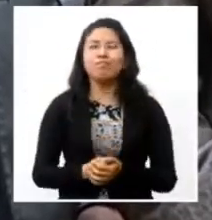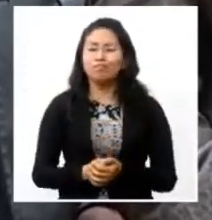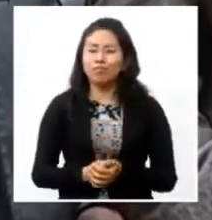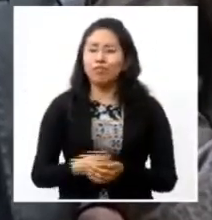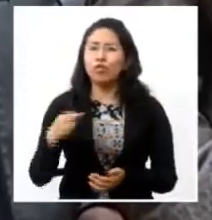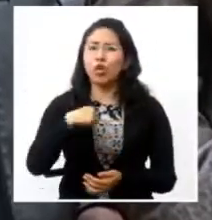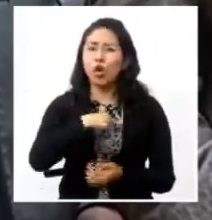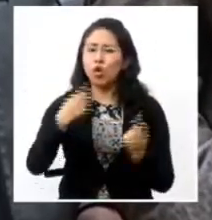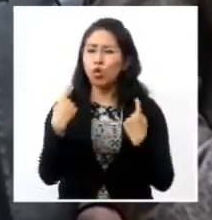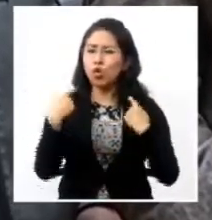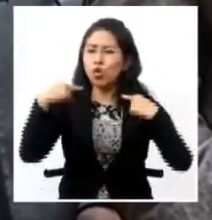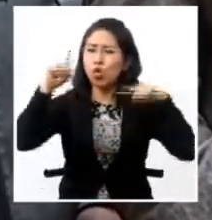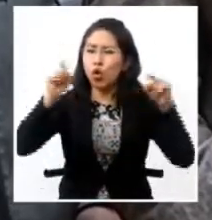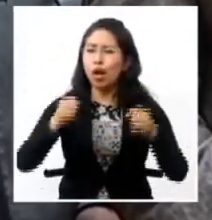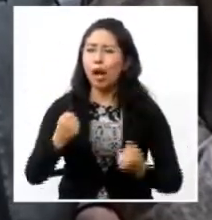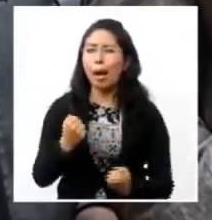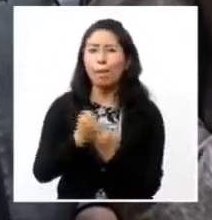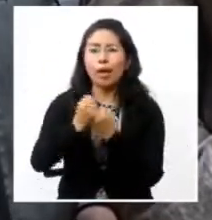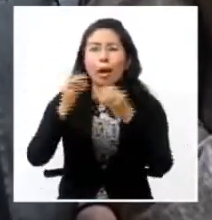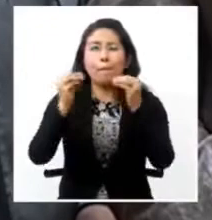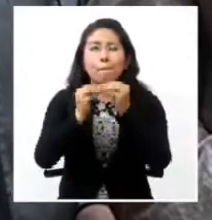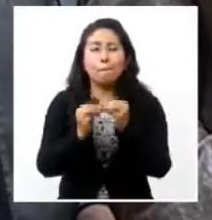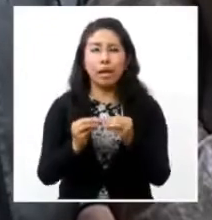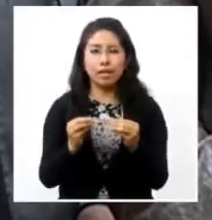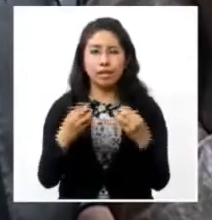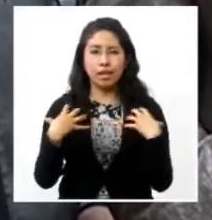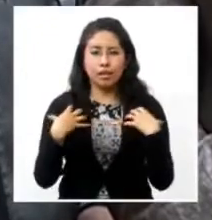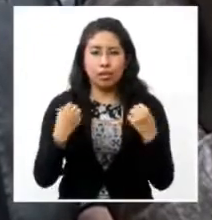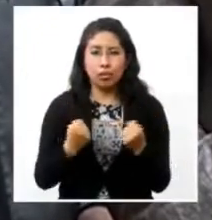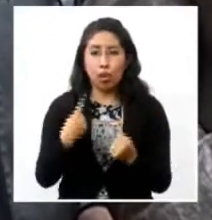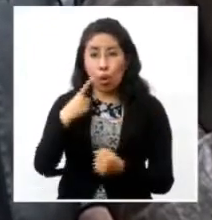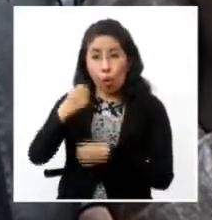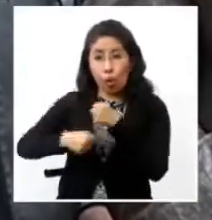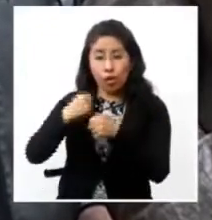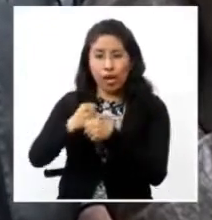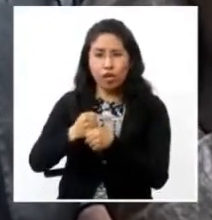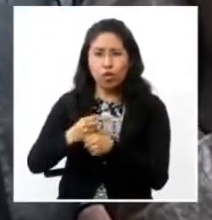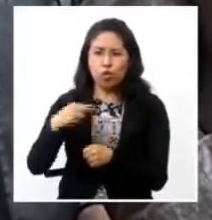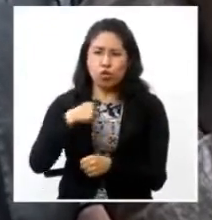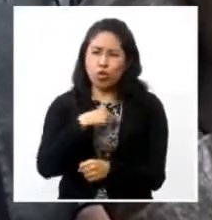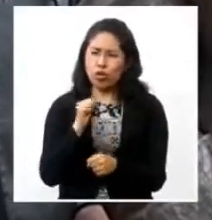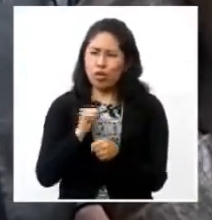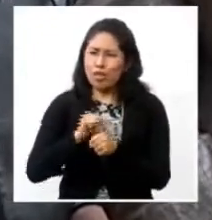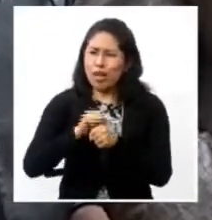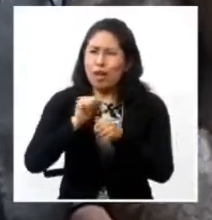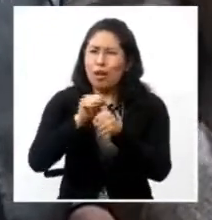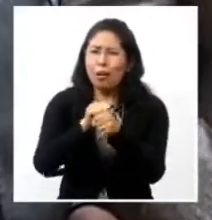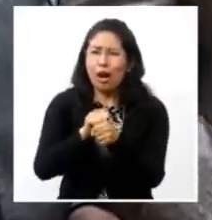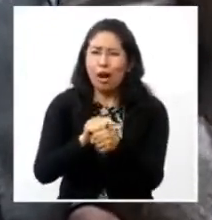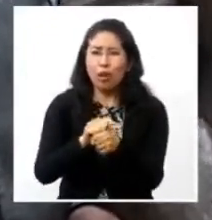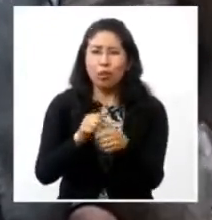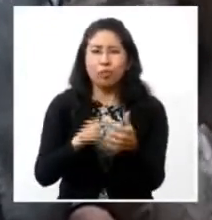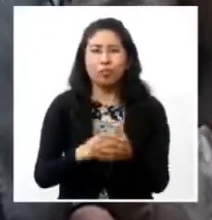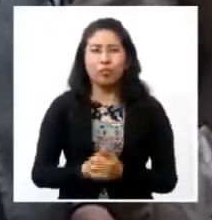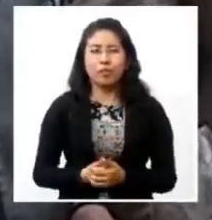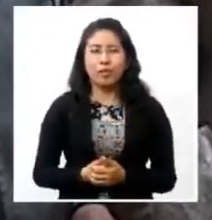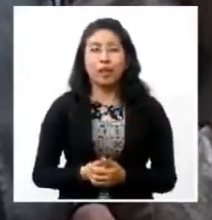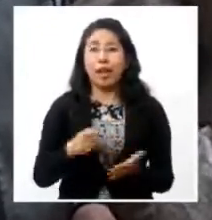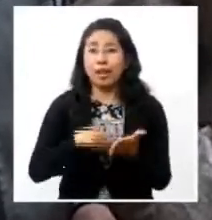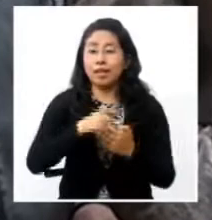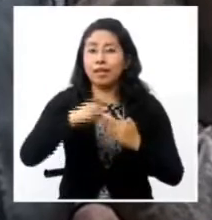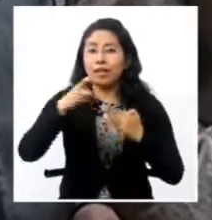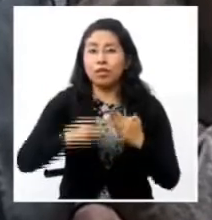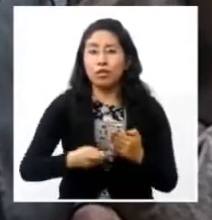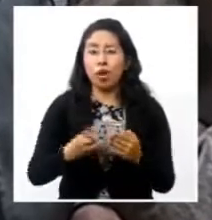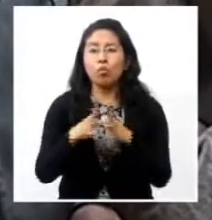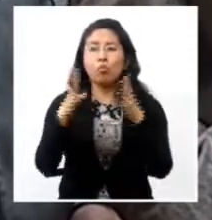por la salud de la gente en un año lo que no se había hecho en décadas. Y el resultado son